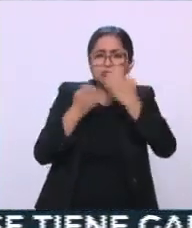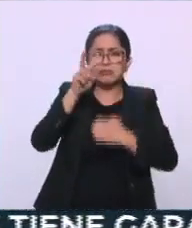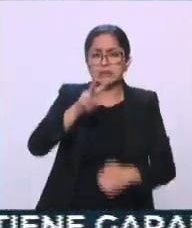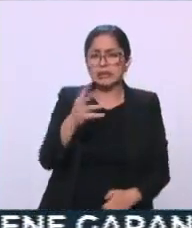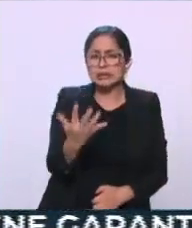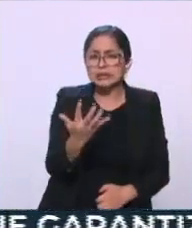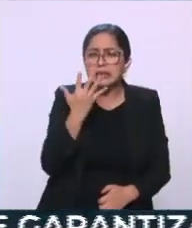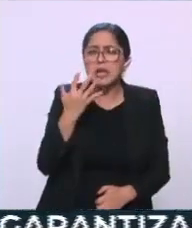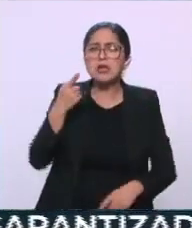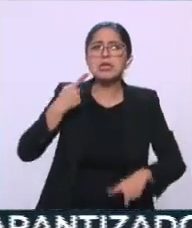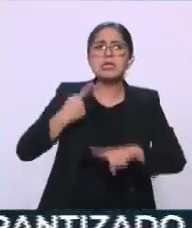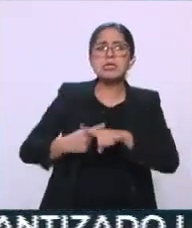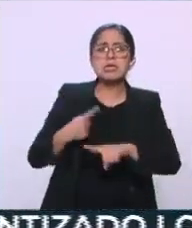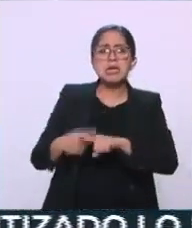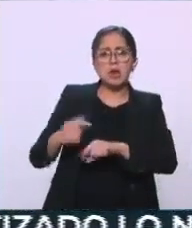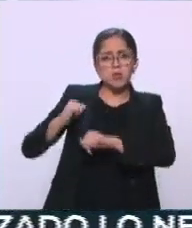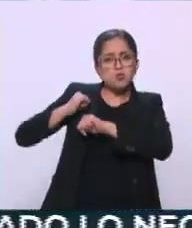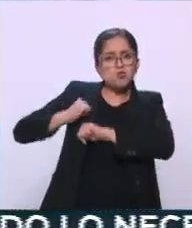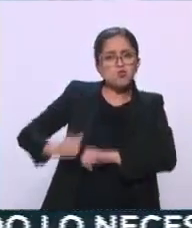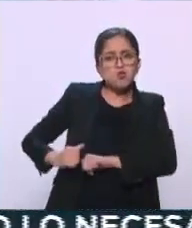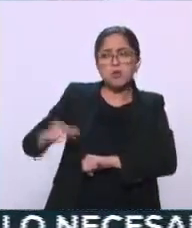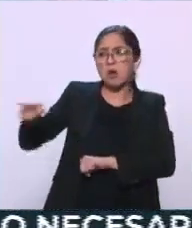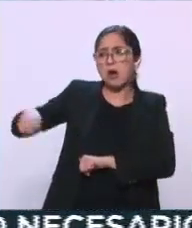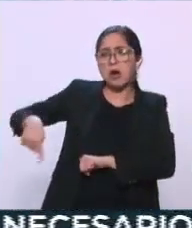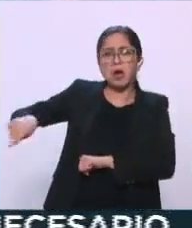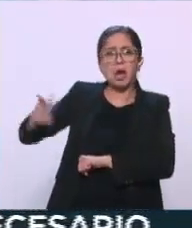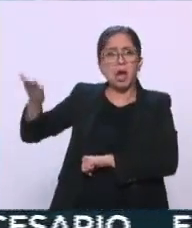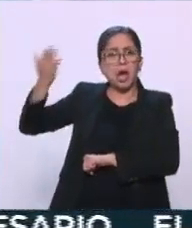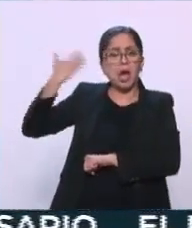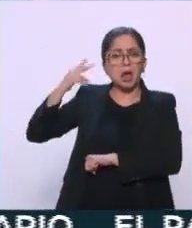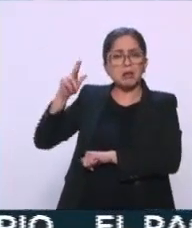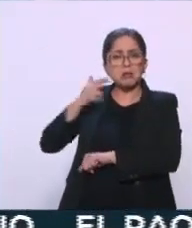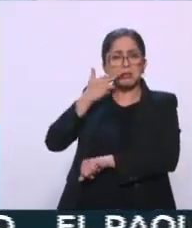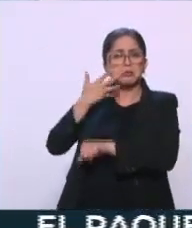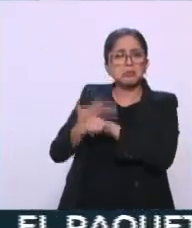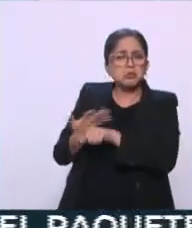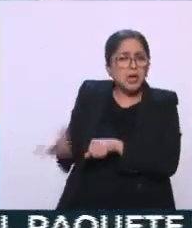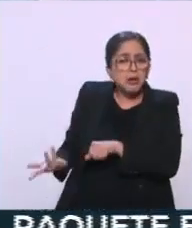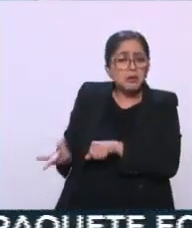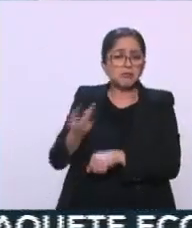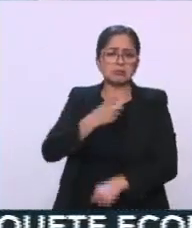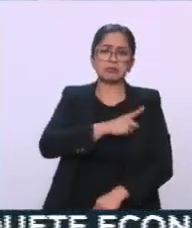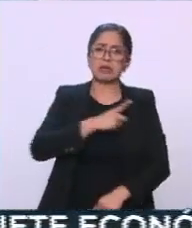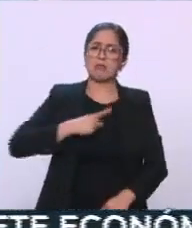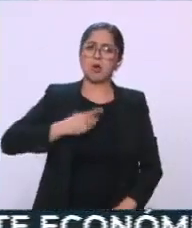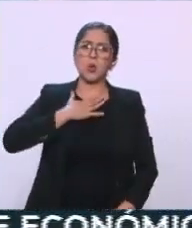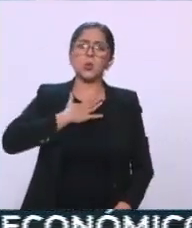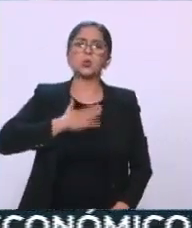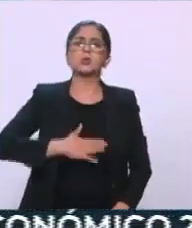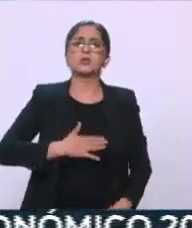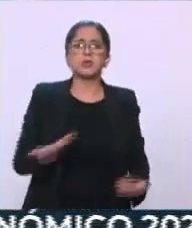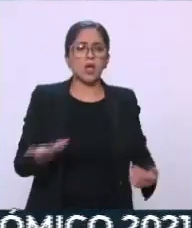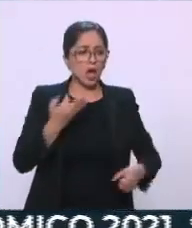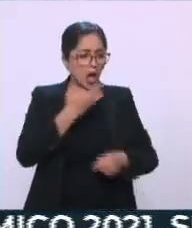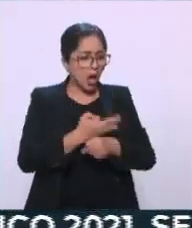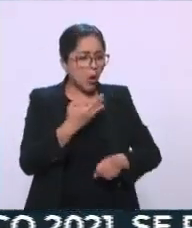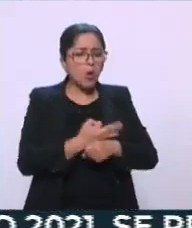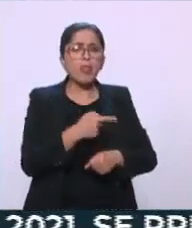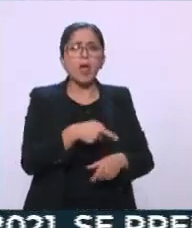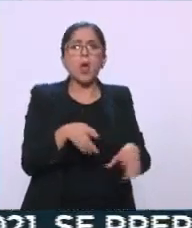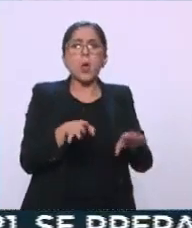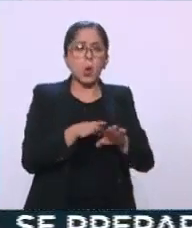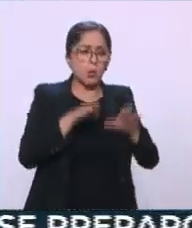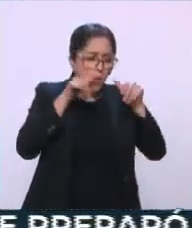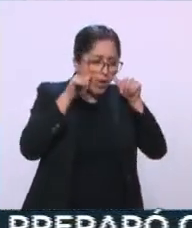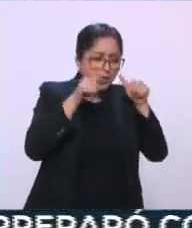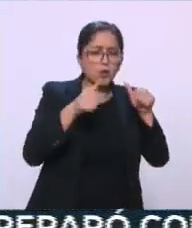estuvo al cargo de una responsabilidad como la de ellos, debería empezar a hacer justicia a lo que se está haciendo ordenadamente.